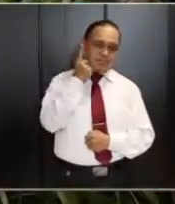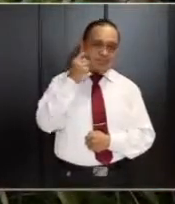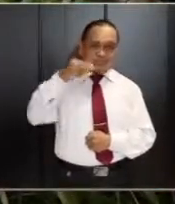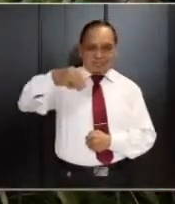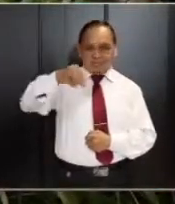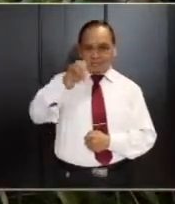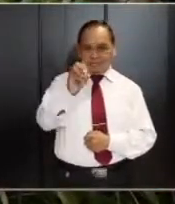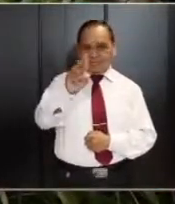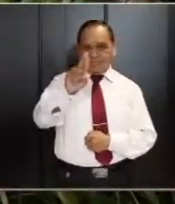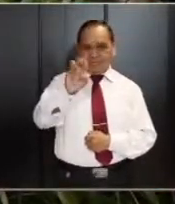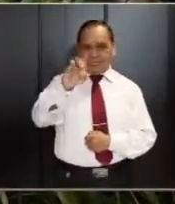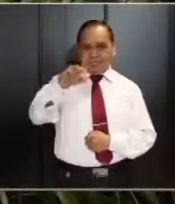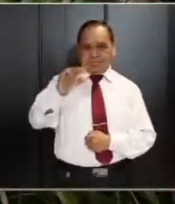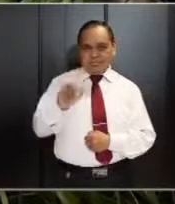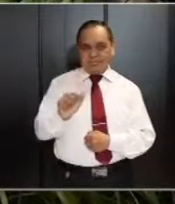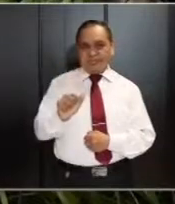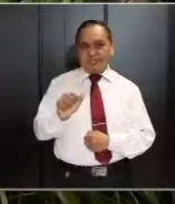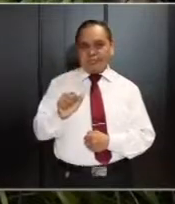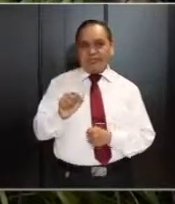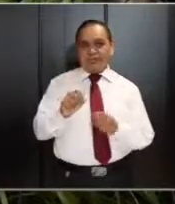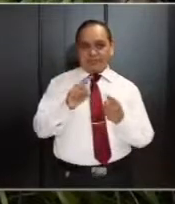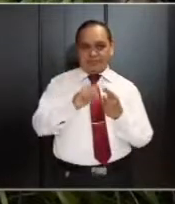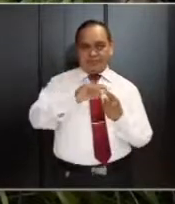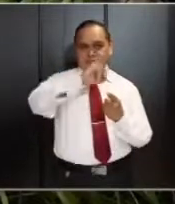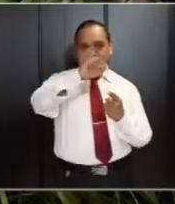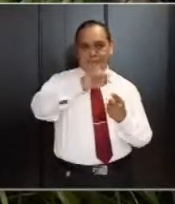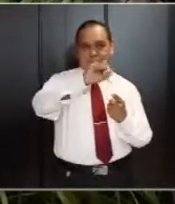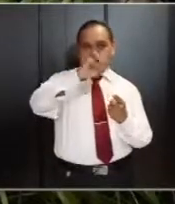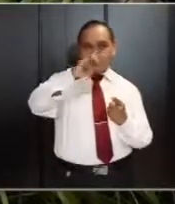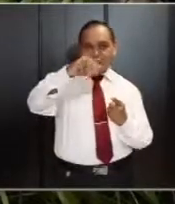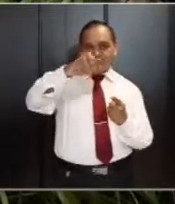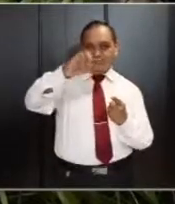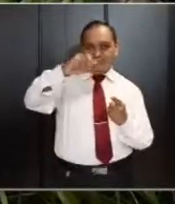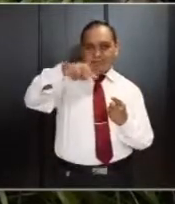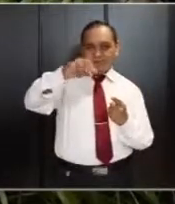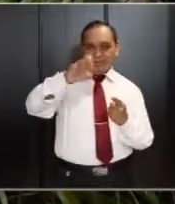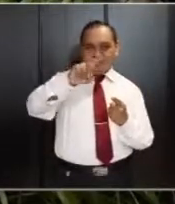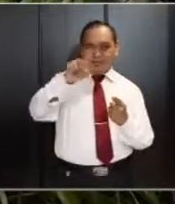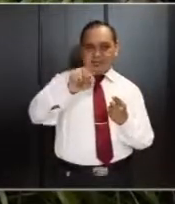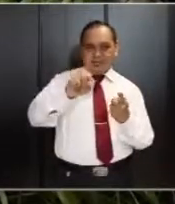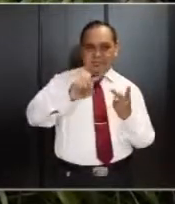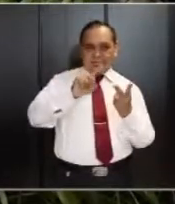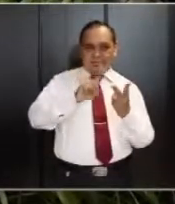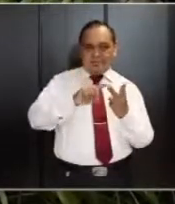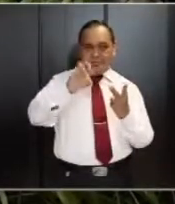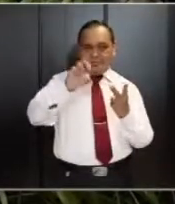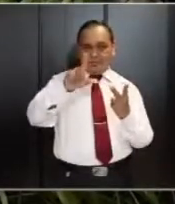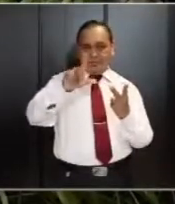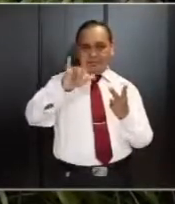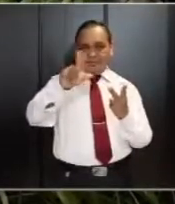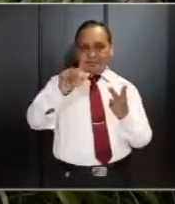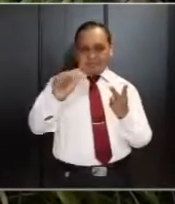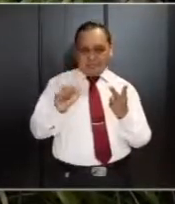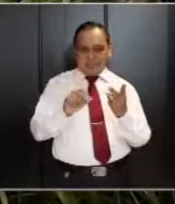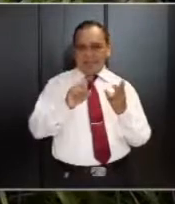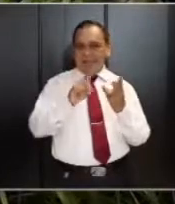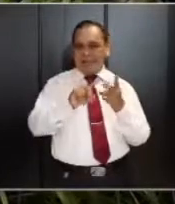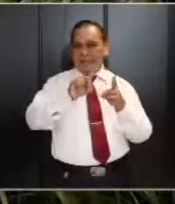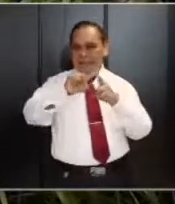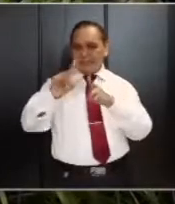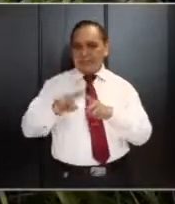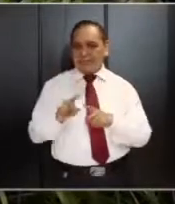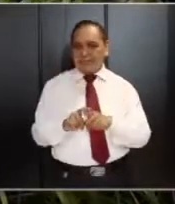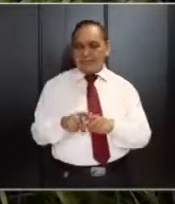diputado Antonio Jiménez, la diputada Elisa Hernández, el diputado César González, le señalaron esa situación que no se valía y que no se trataba